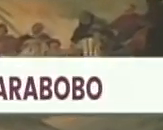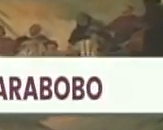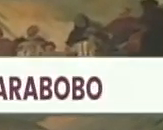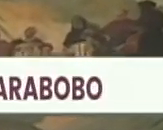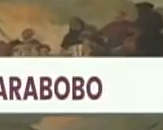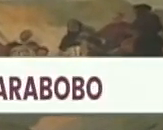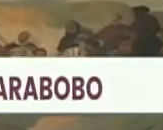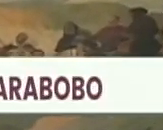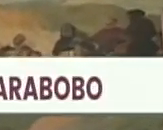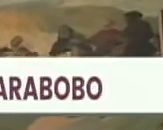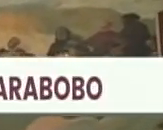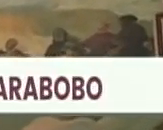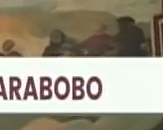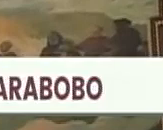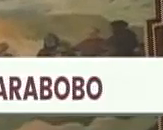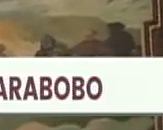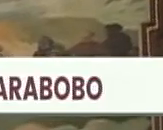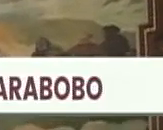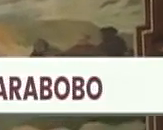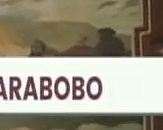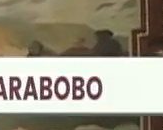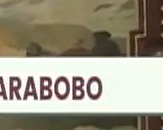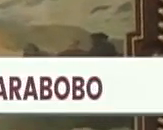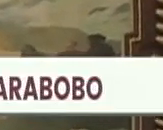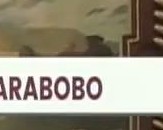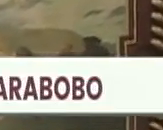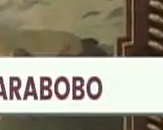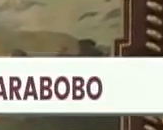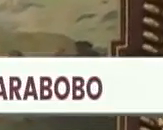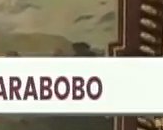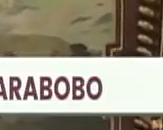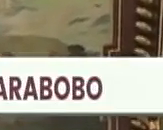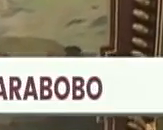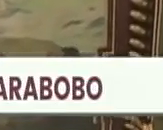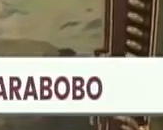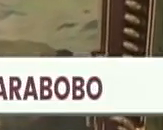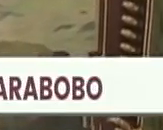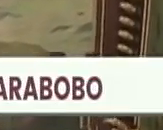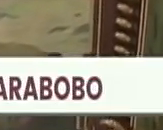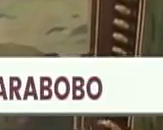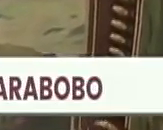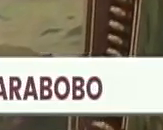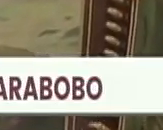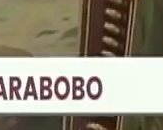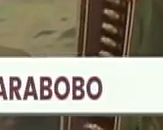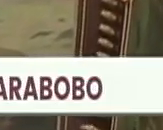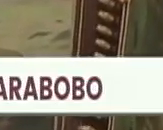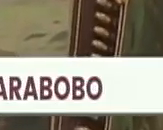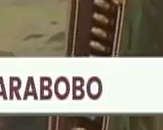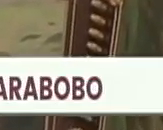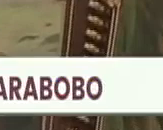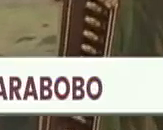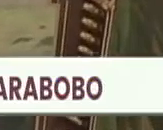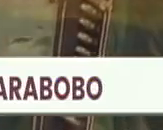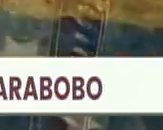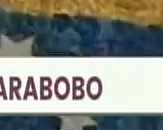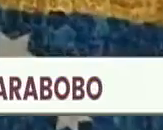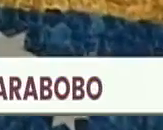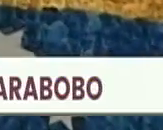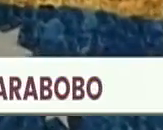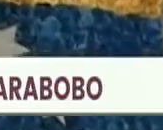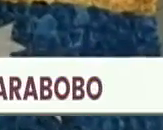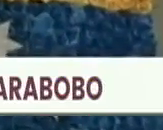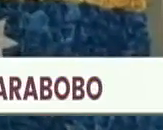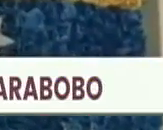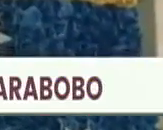Hemos destacado. Palabras del ciudadano Nicolás Maduro Moros, presidente constitucional de la República Bolivariana de Venezuela, comandante en